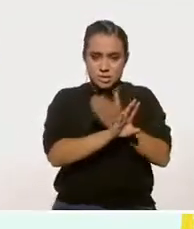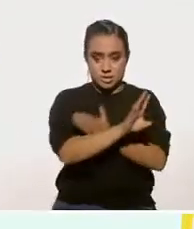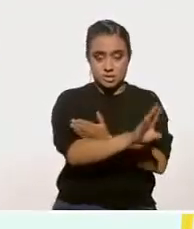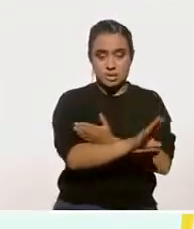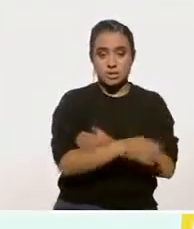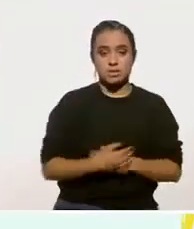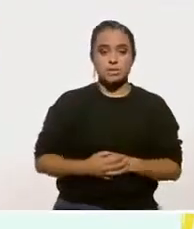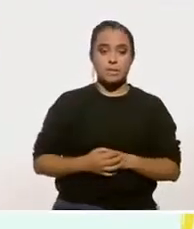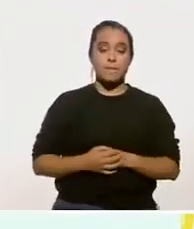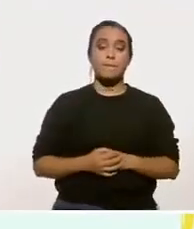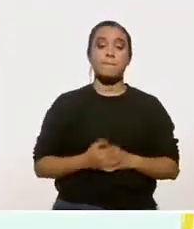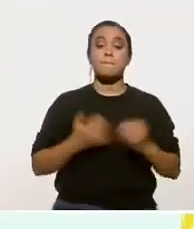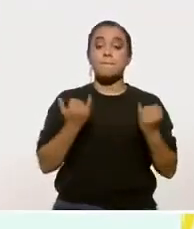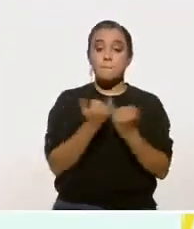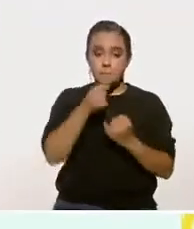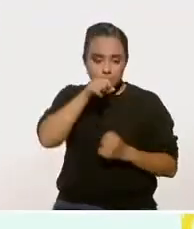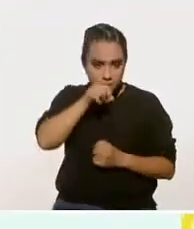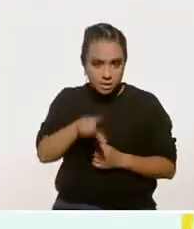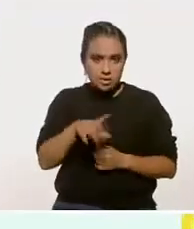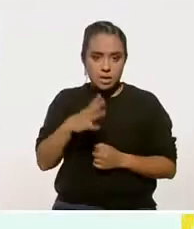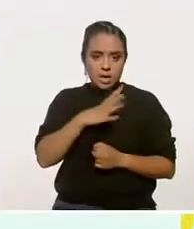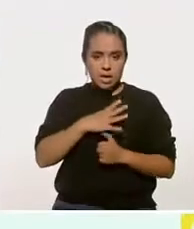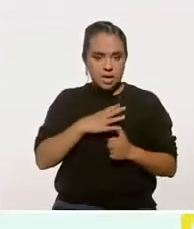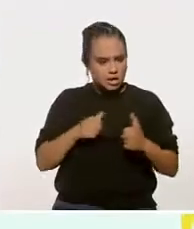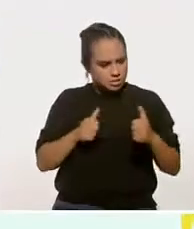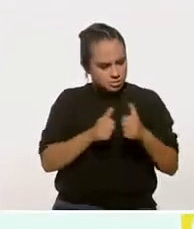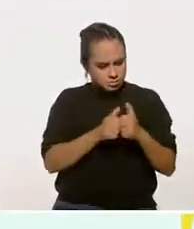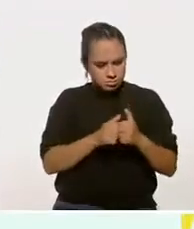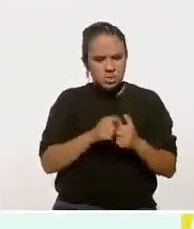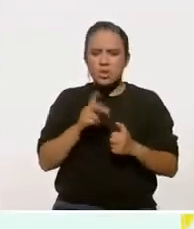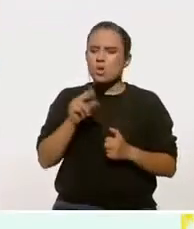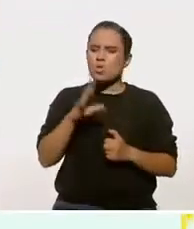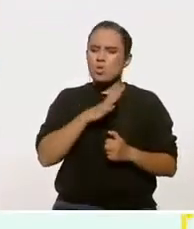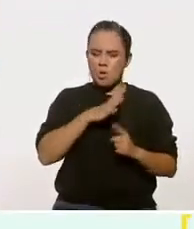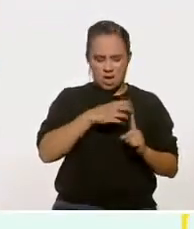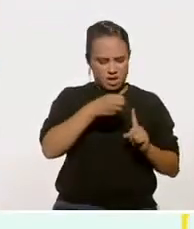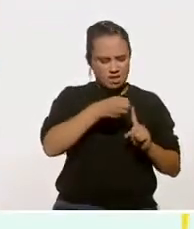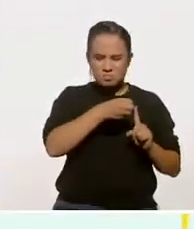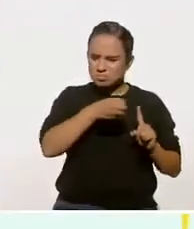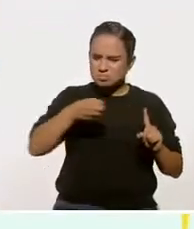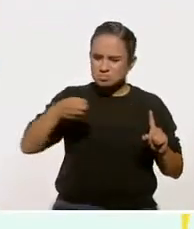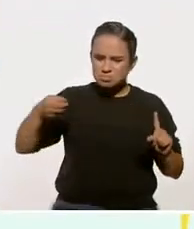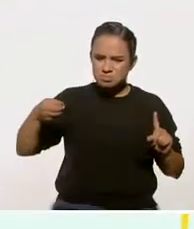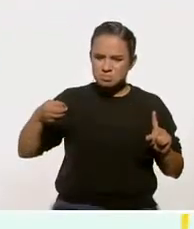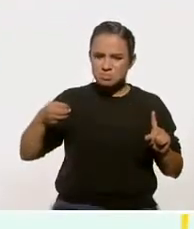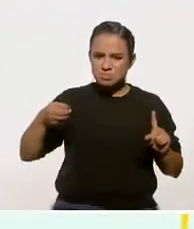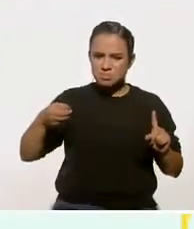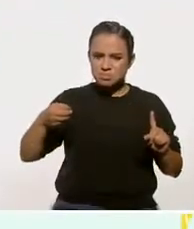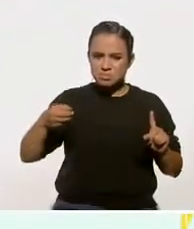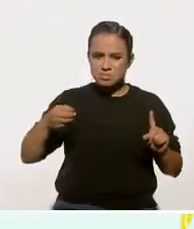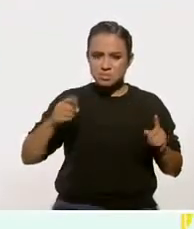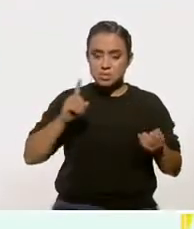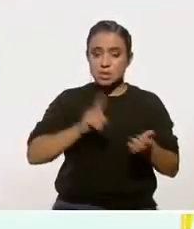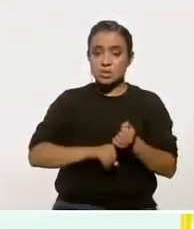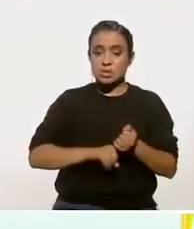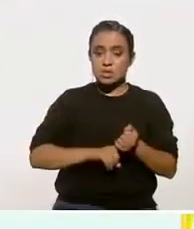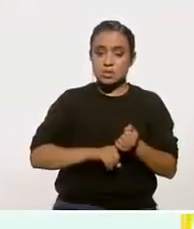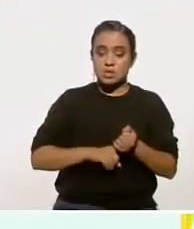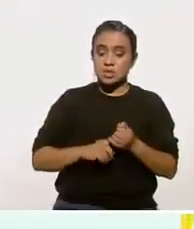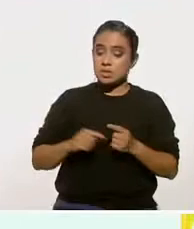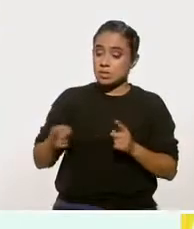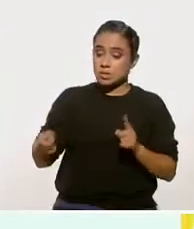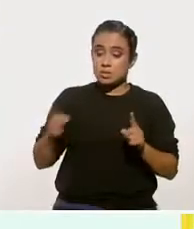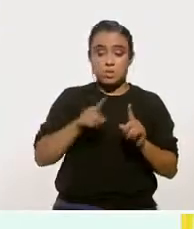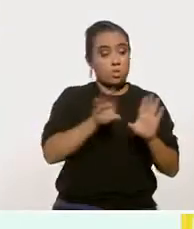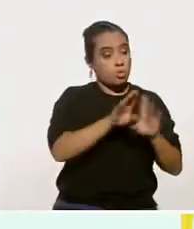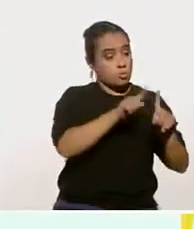los niños. También hay un apego desorganizado, que es cuando los niños no hay una constancia en la respuesta